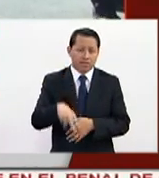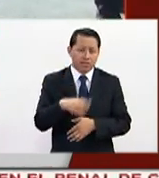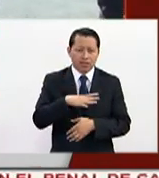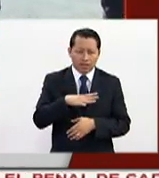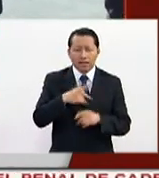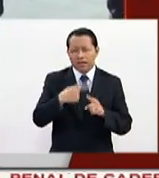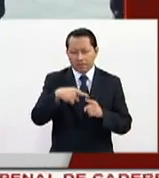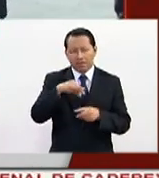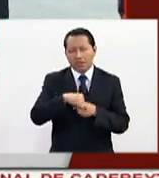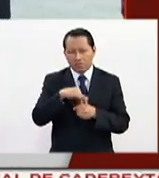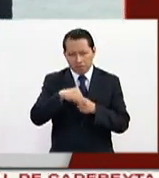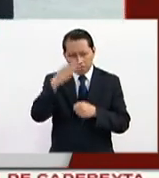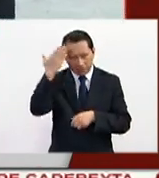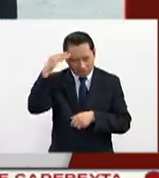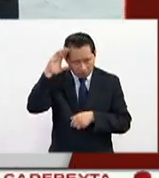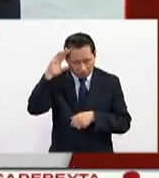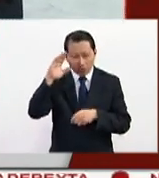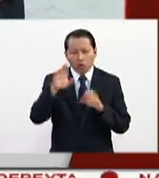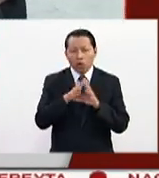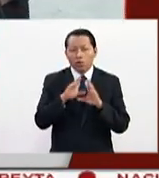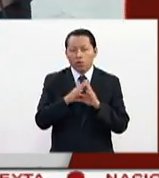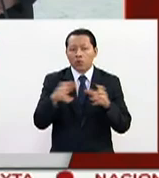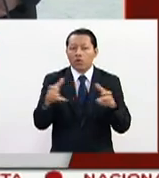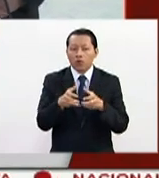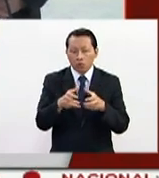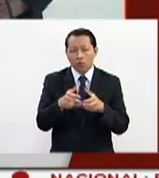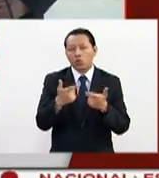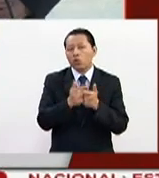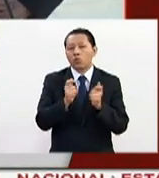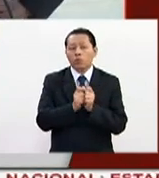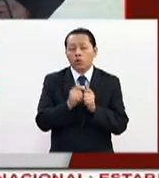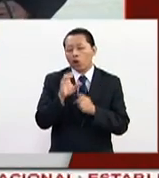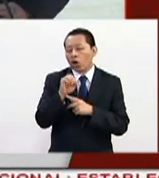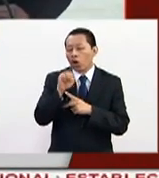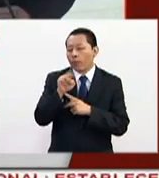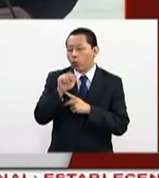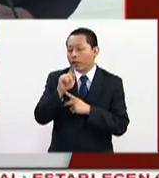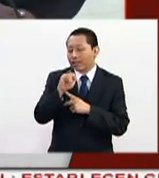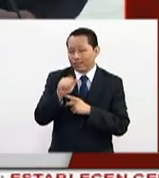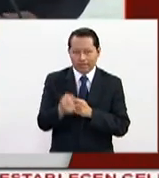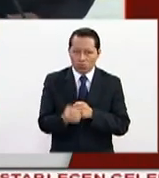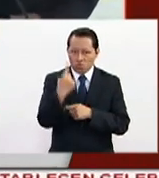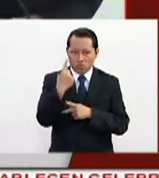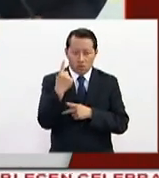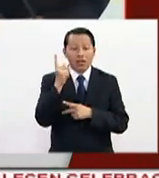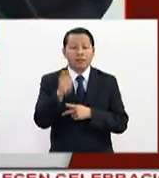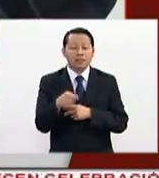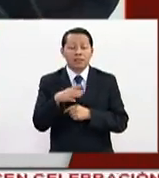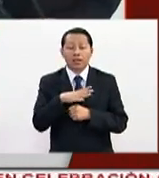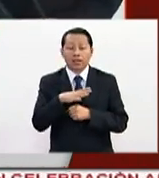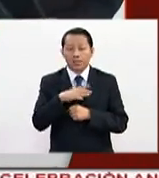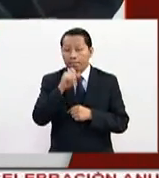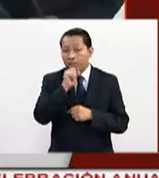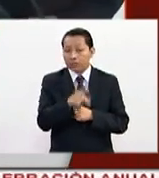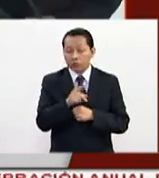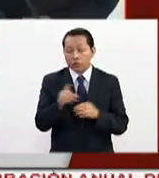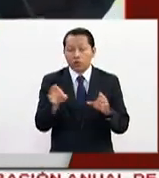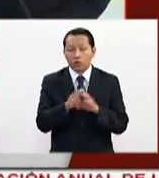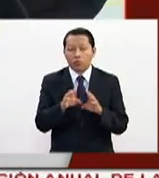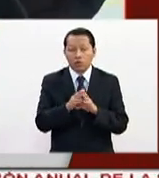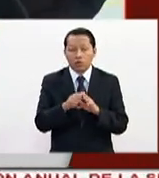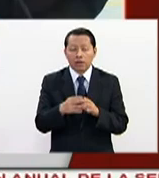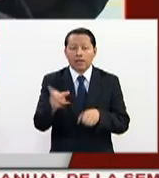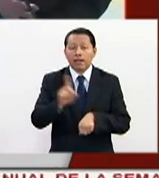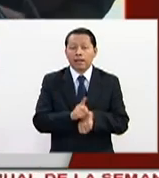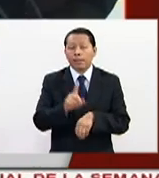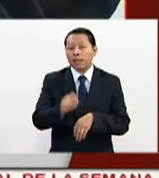cierto tipo de elecciones en Cuba. Cabe recordar que es un régimen de un partido único, el Partido Comunista. Sin embargo, en esta primera etapa que se llevará a cabo a partir del